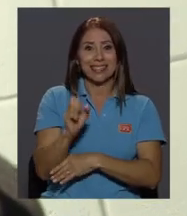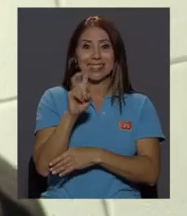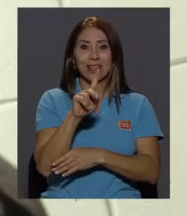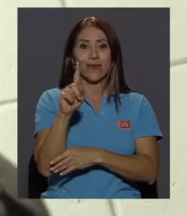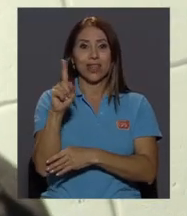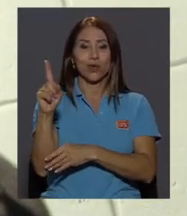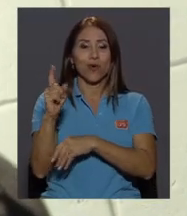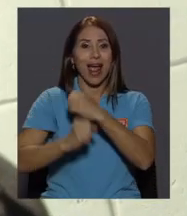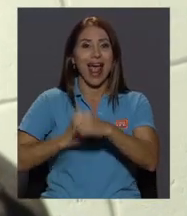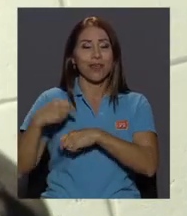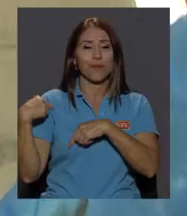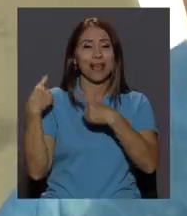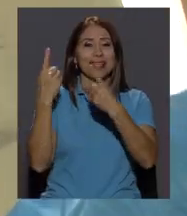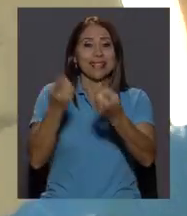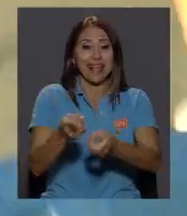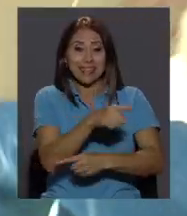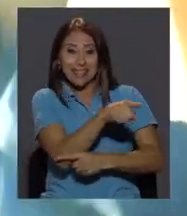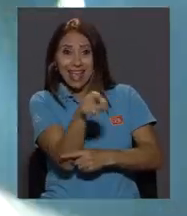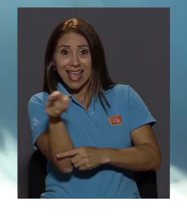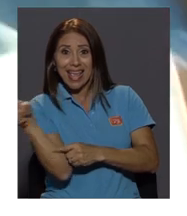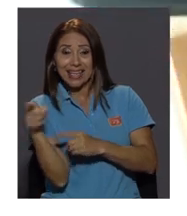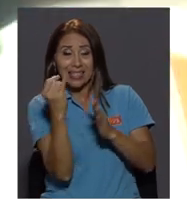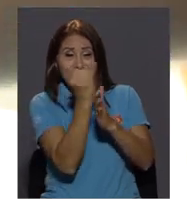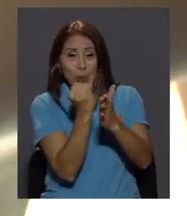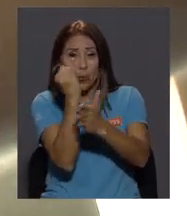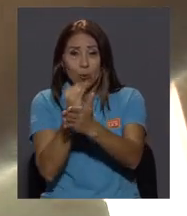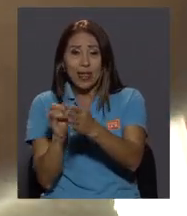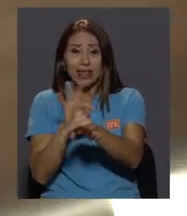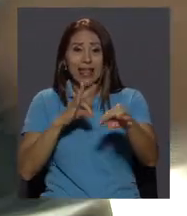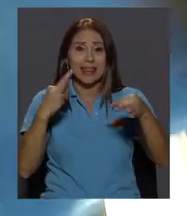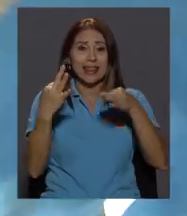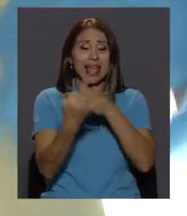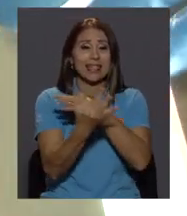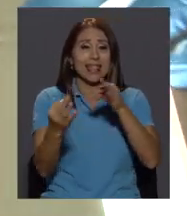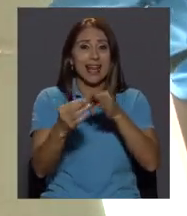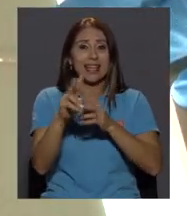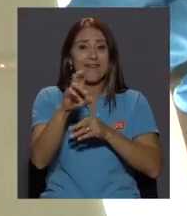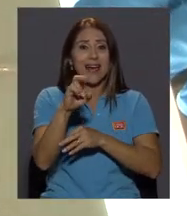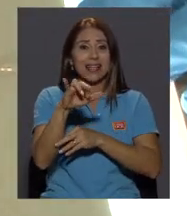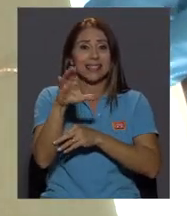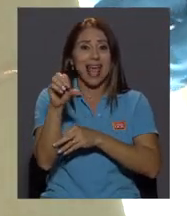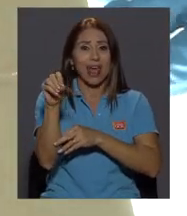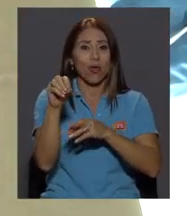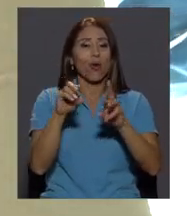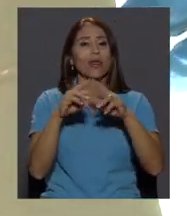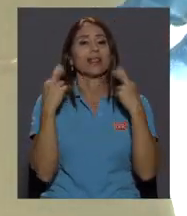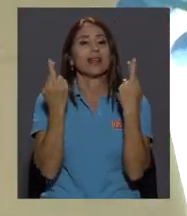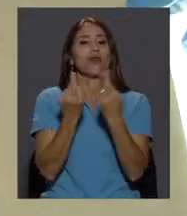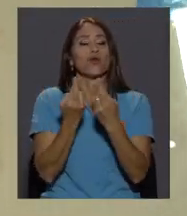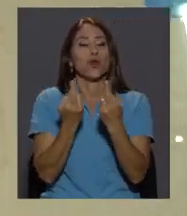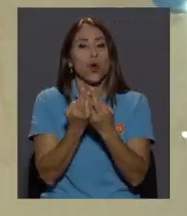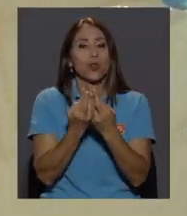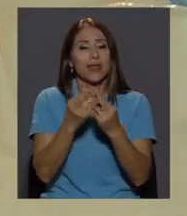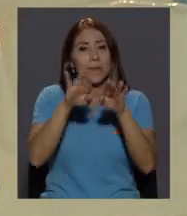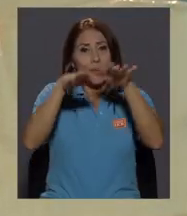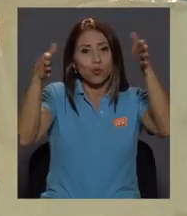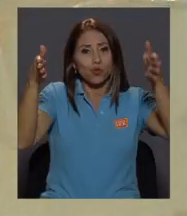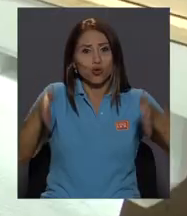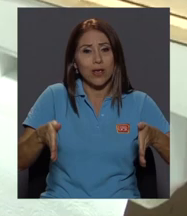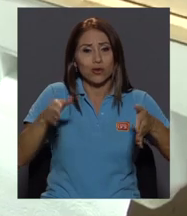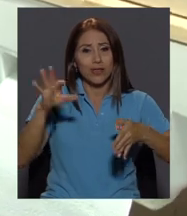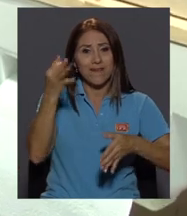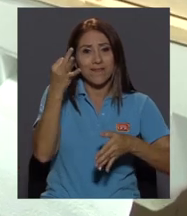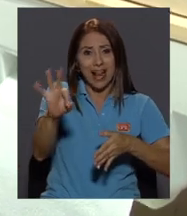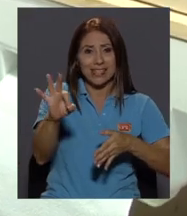estas 1053 piezas litográficas provenientes del taller de vaciado de la Reunión de Museos de Francia son patrimonio de la